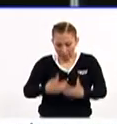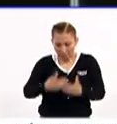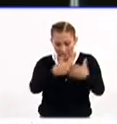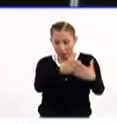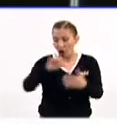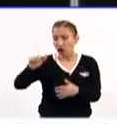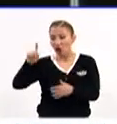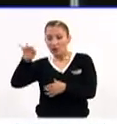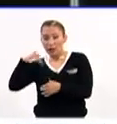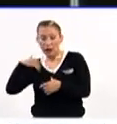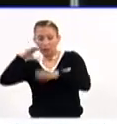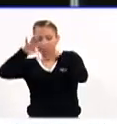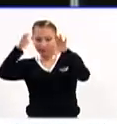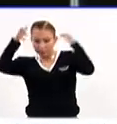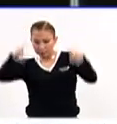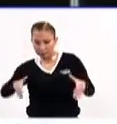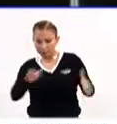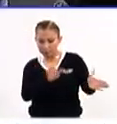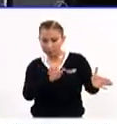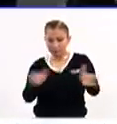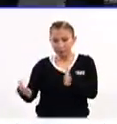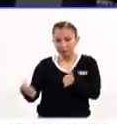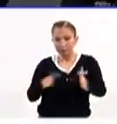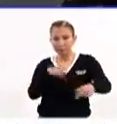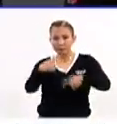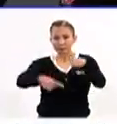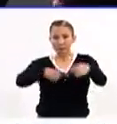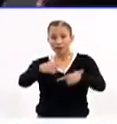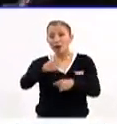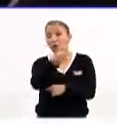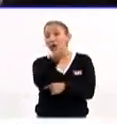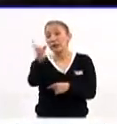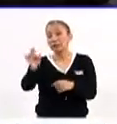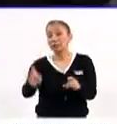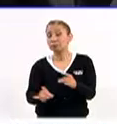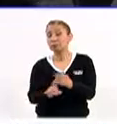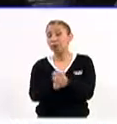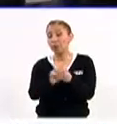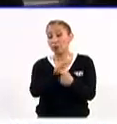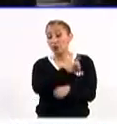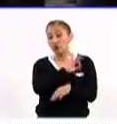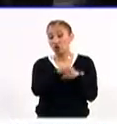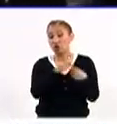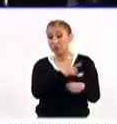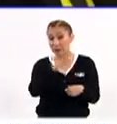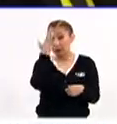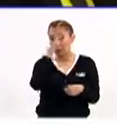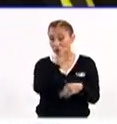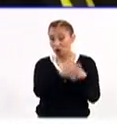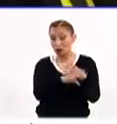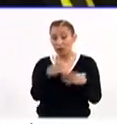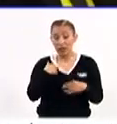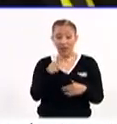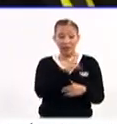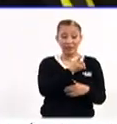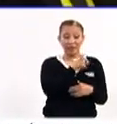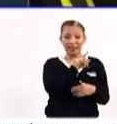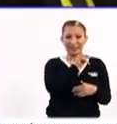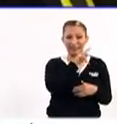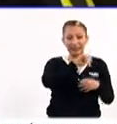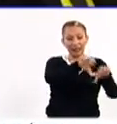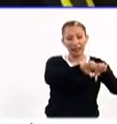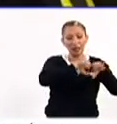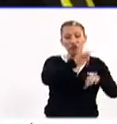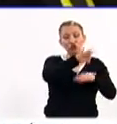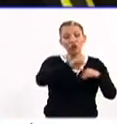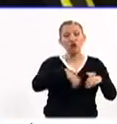el otro driver agarra el chasis y mueve las llantas. En cualquier eventualidad, todos deben estar preparados. Nuestro Drive Team está conformado